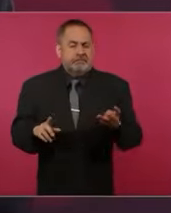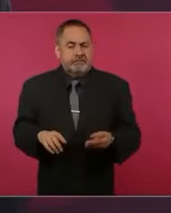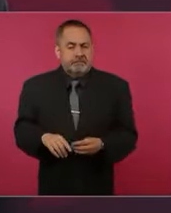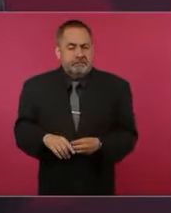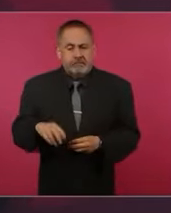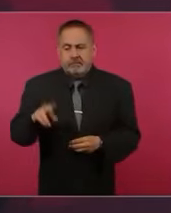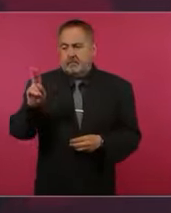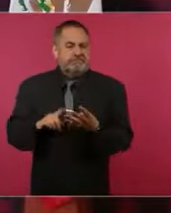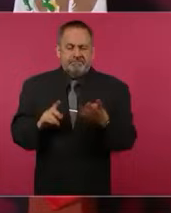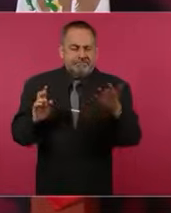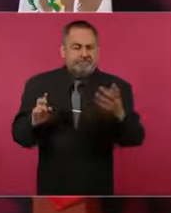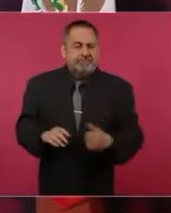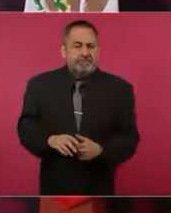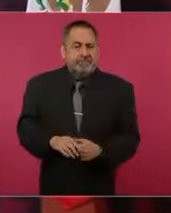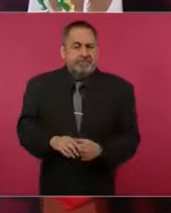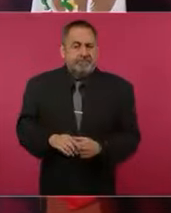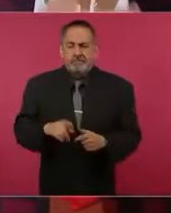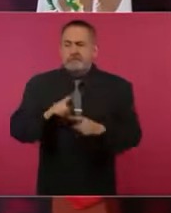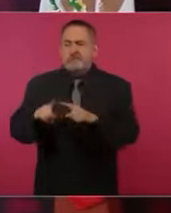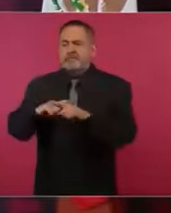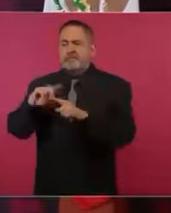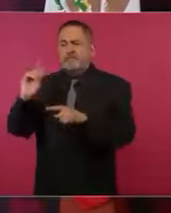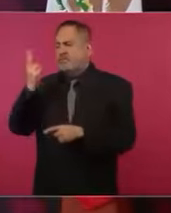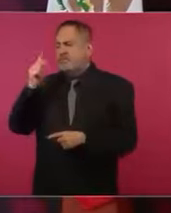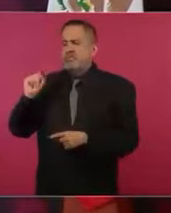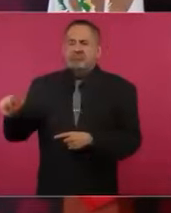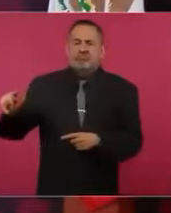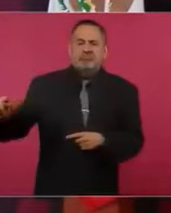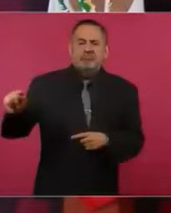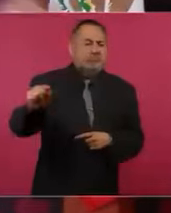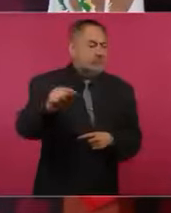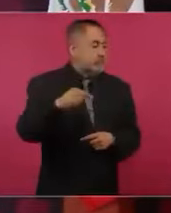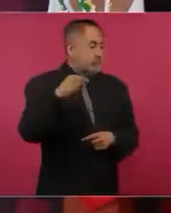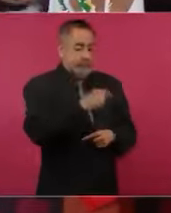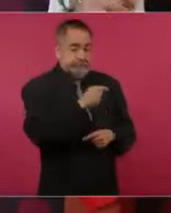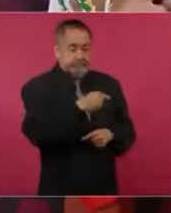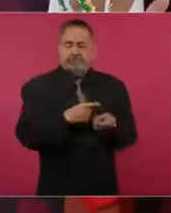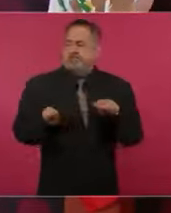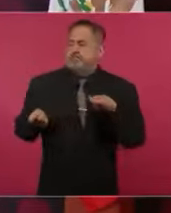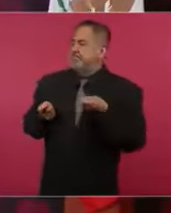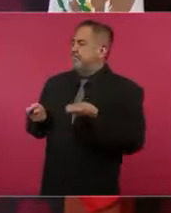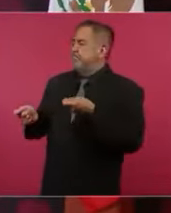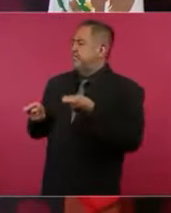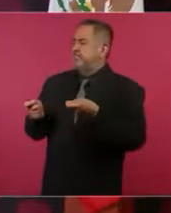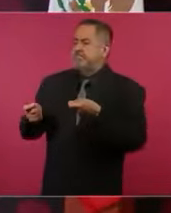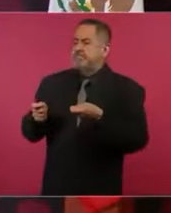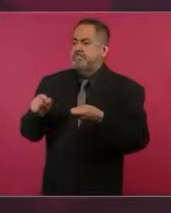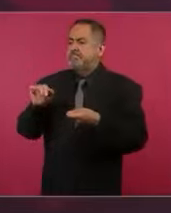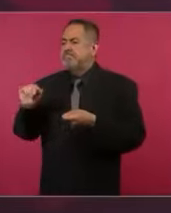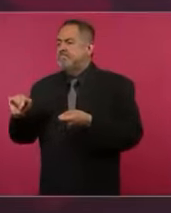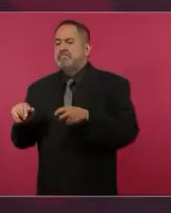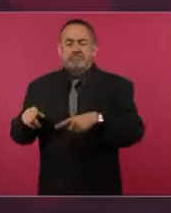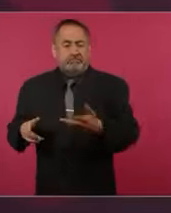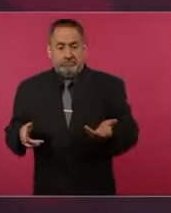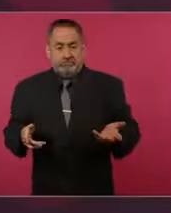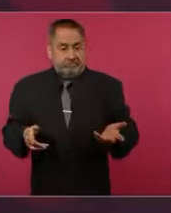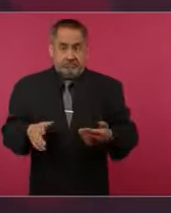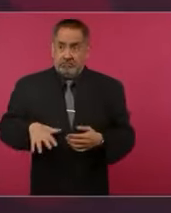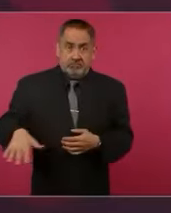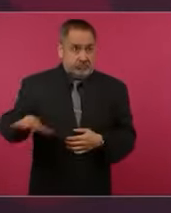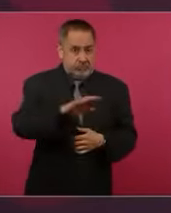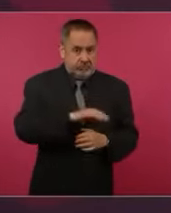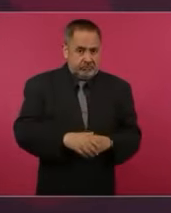de la UNAM, de todas las universidades prácticamente del país.